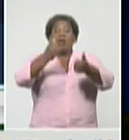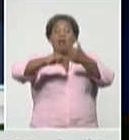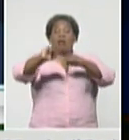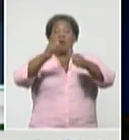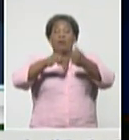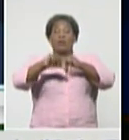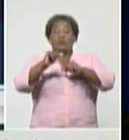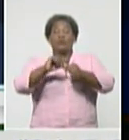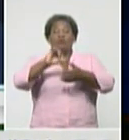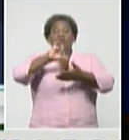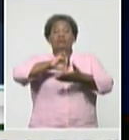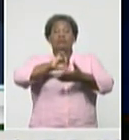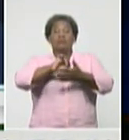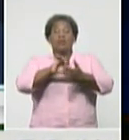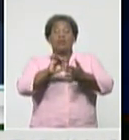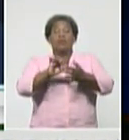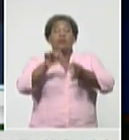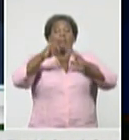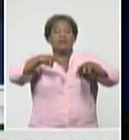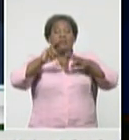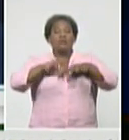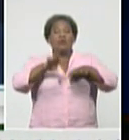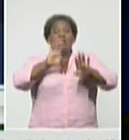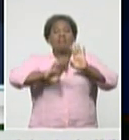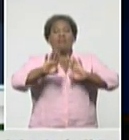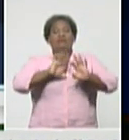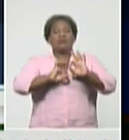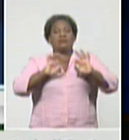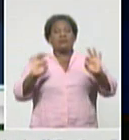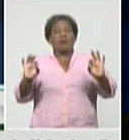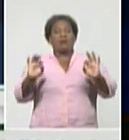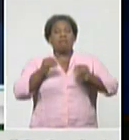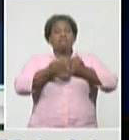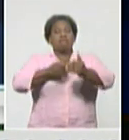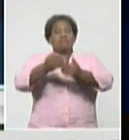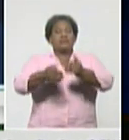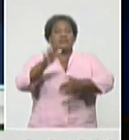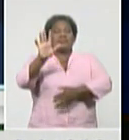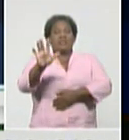de Investigaciones de la Defensa Civil procesaron 59 muestras.